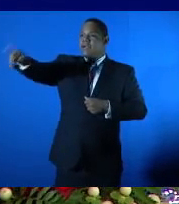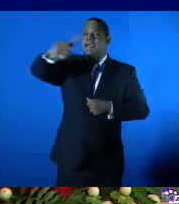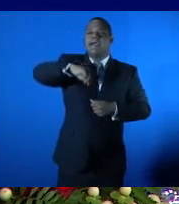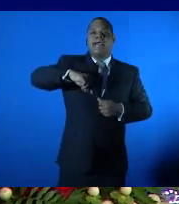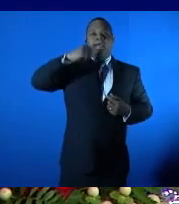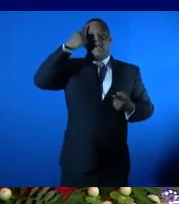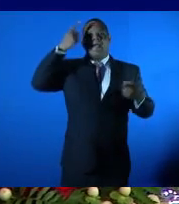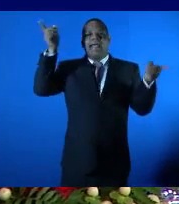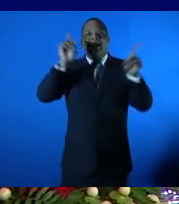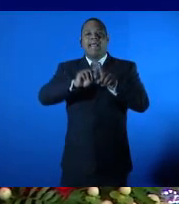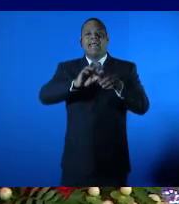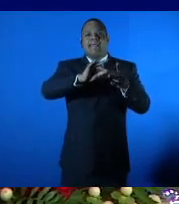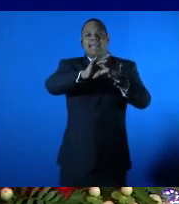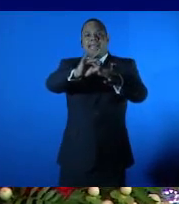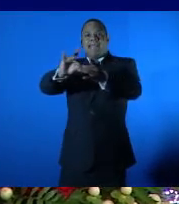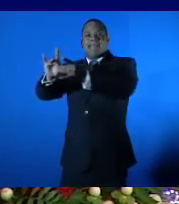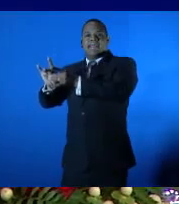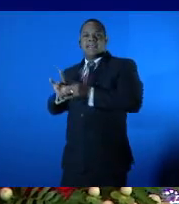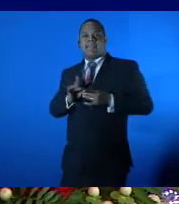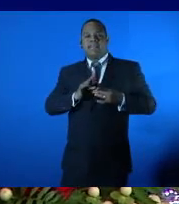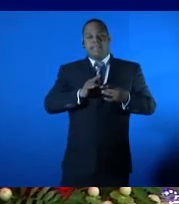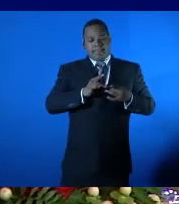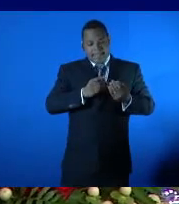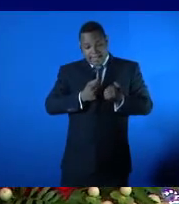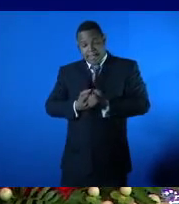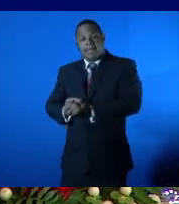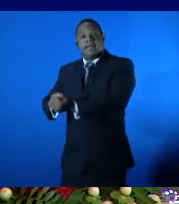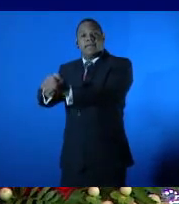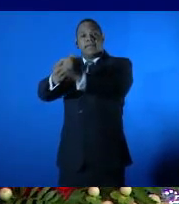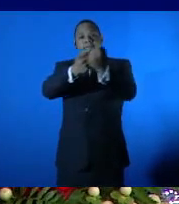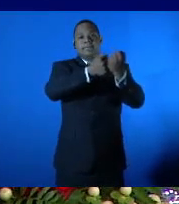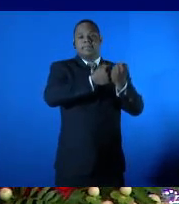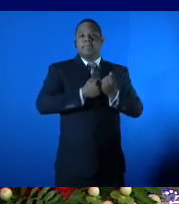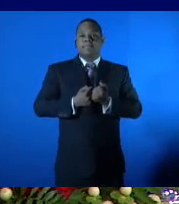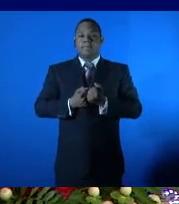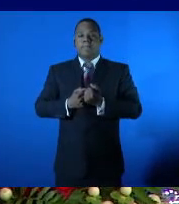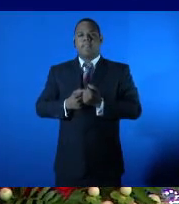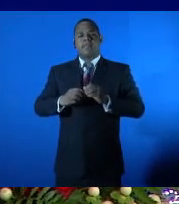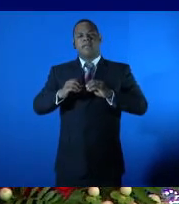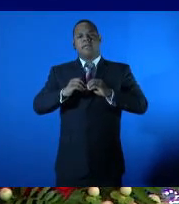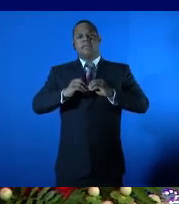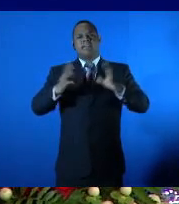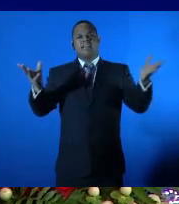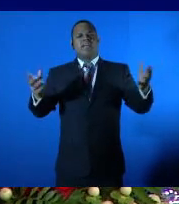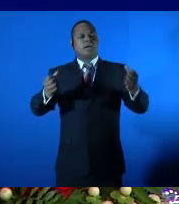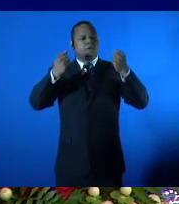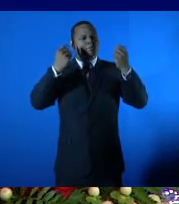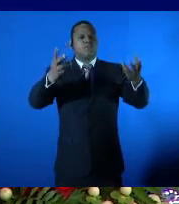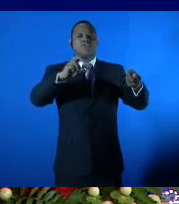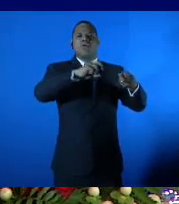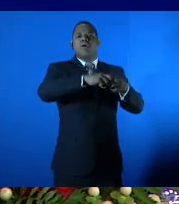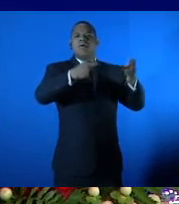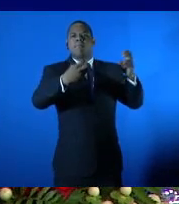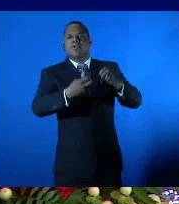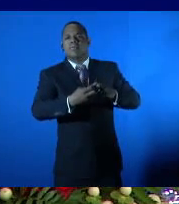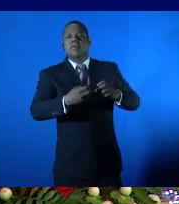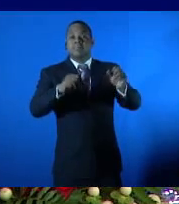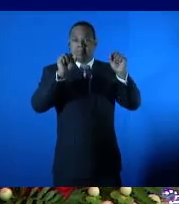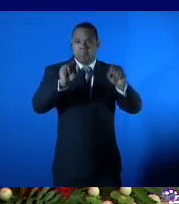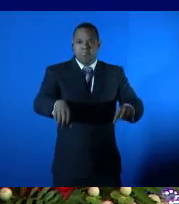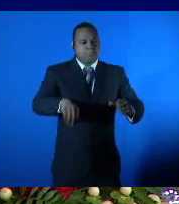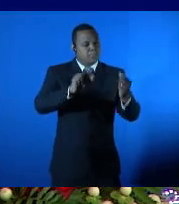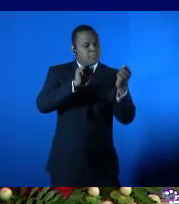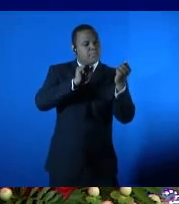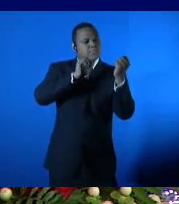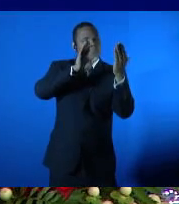comunes que enfrentamos, en la mayor parte de los casos, pueden resolverse con éxito solamente si coordinamos